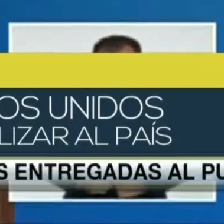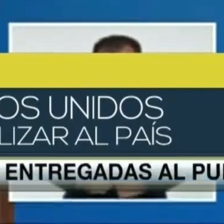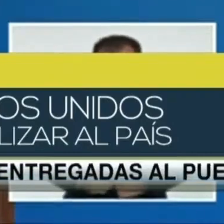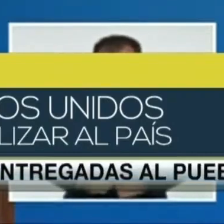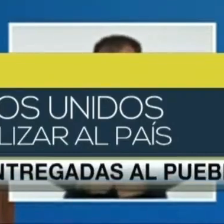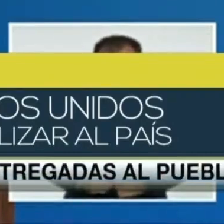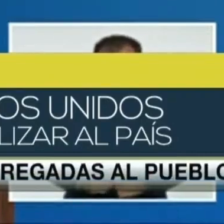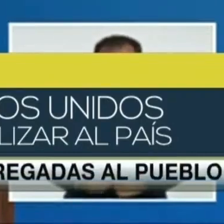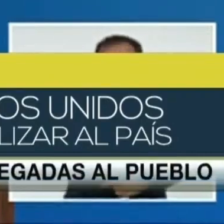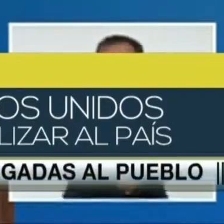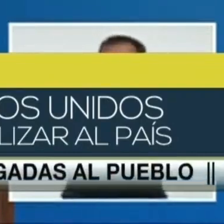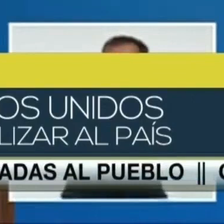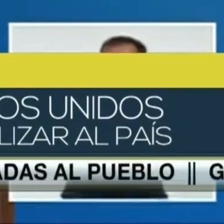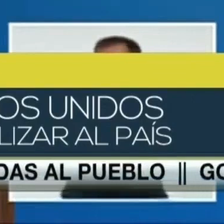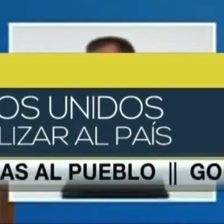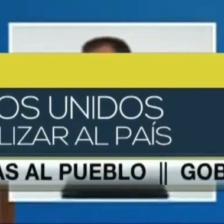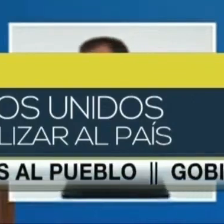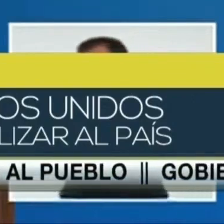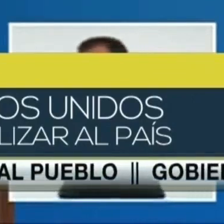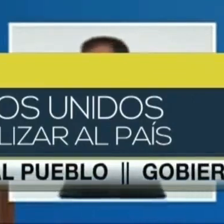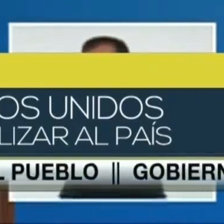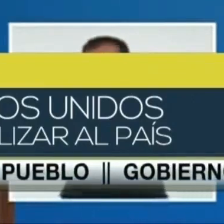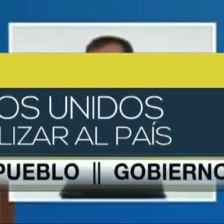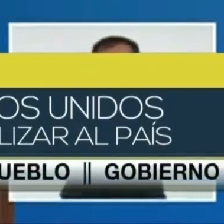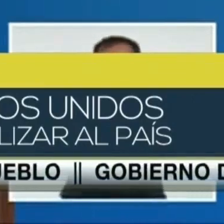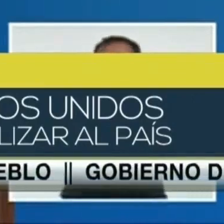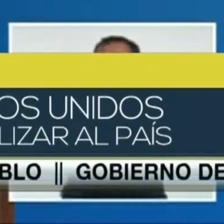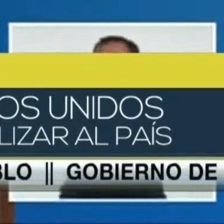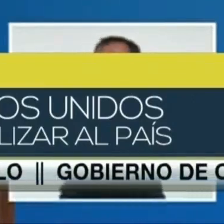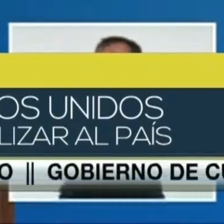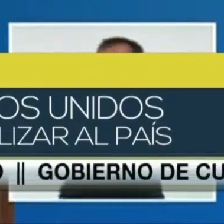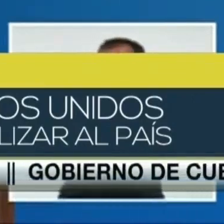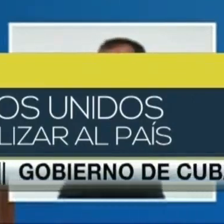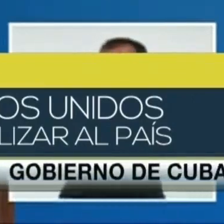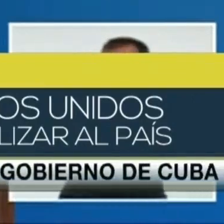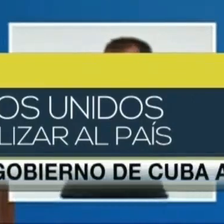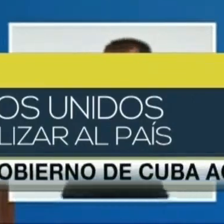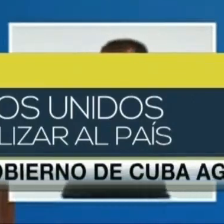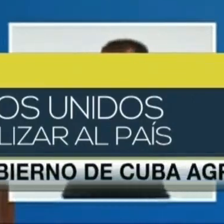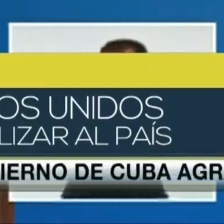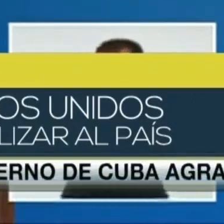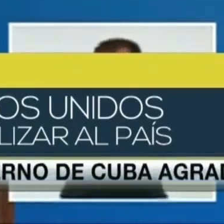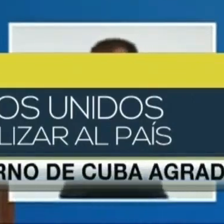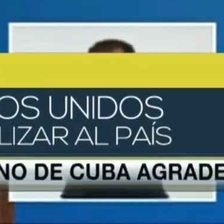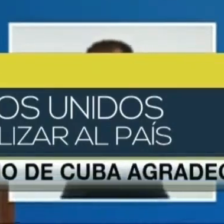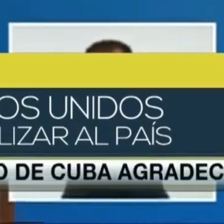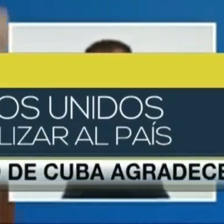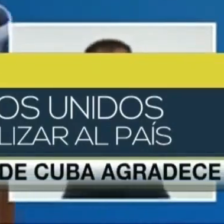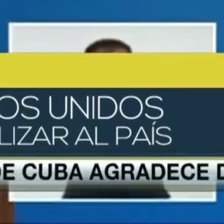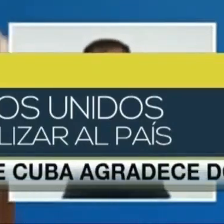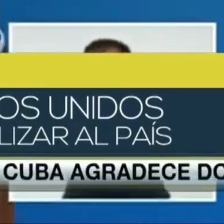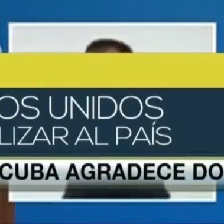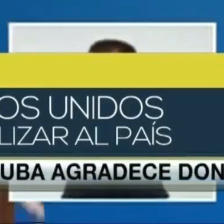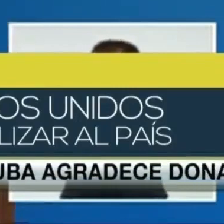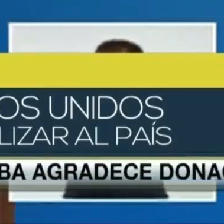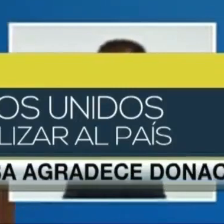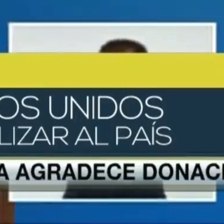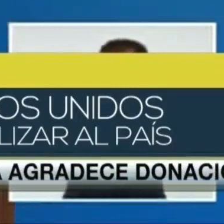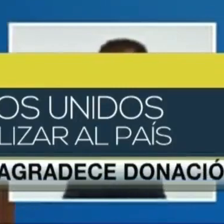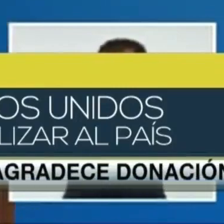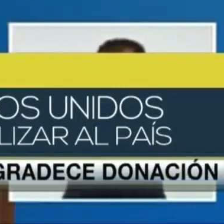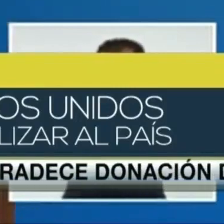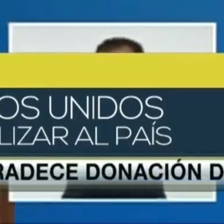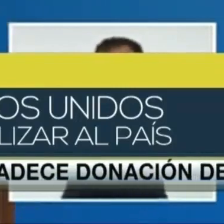víctimas llamadas colaterales y civiles inocentes, de actos de tortura reconocidos por el